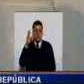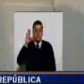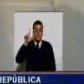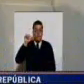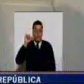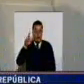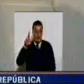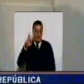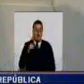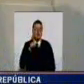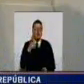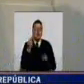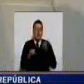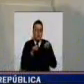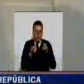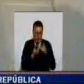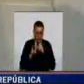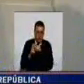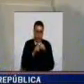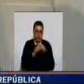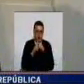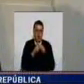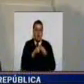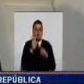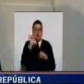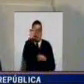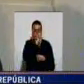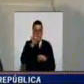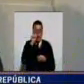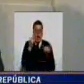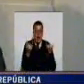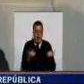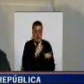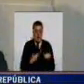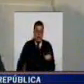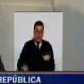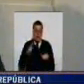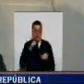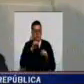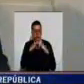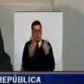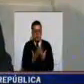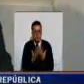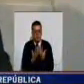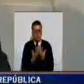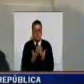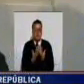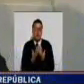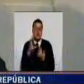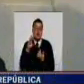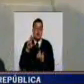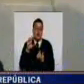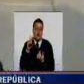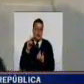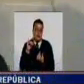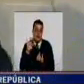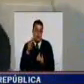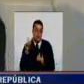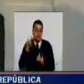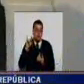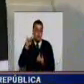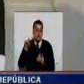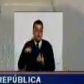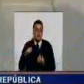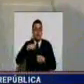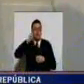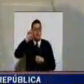la Comisión para el África, el actual presidente mundial de Credit Suisse, que se ganó 24 mil millones